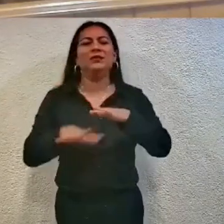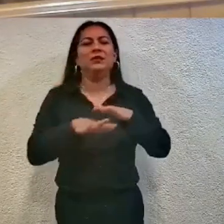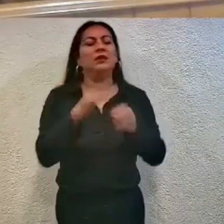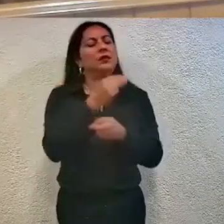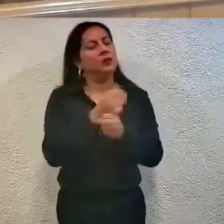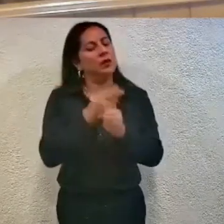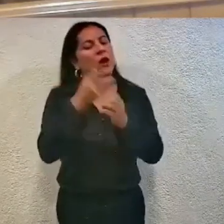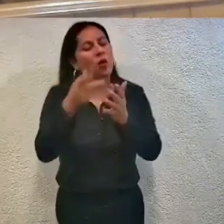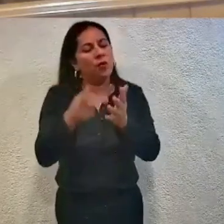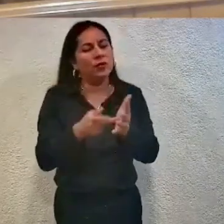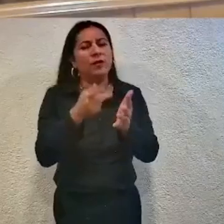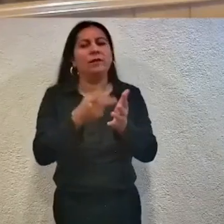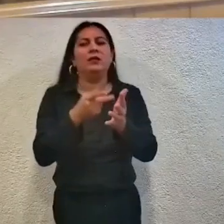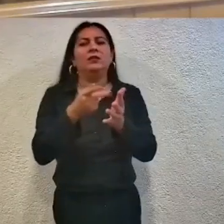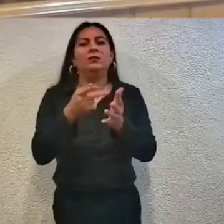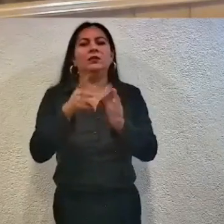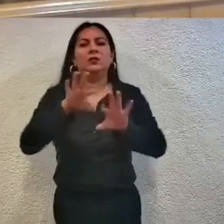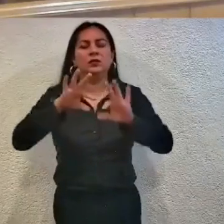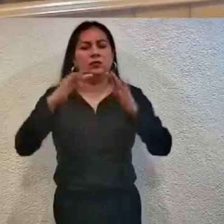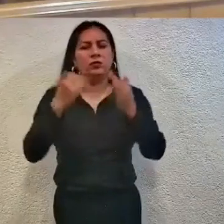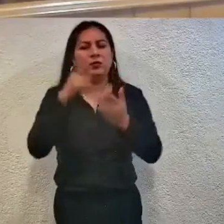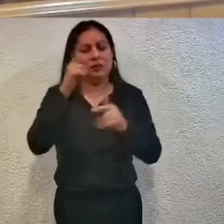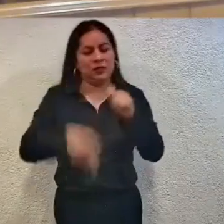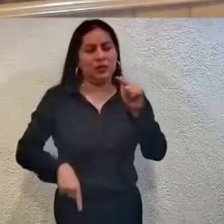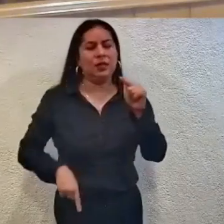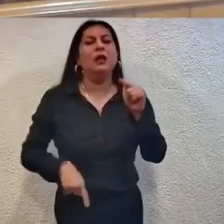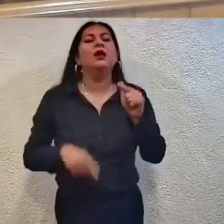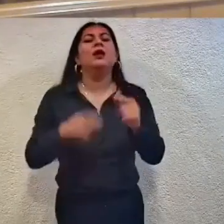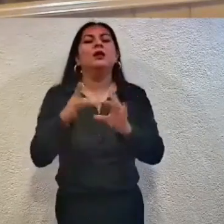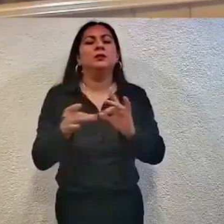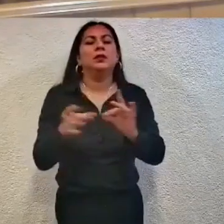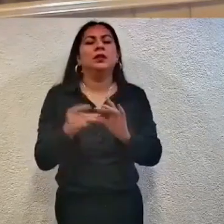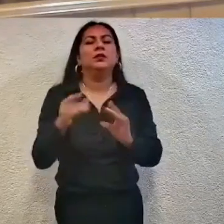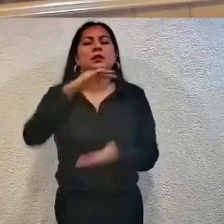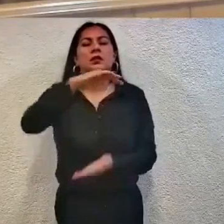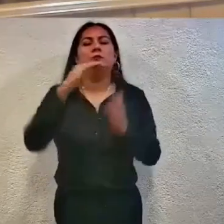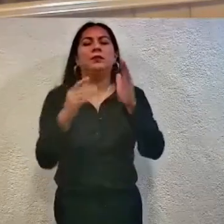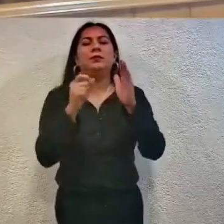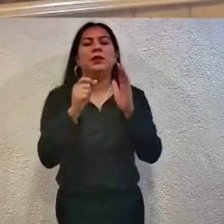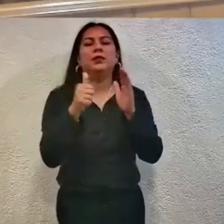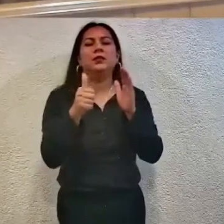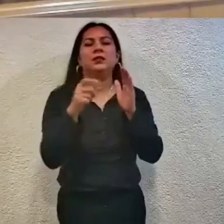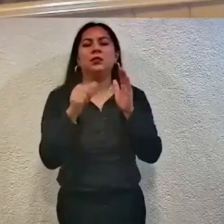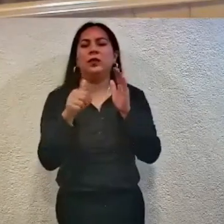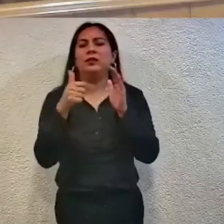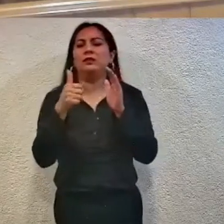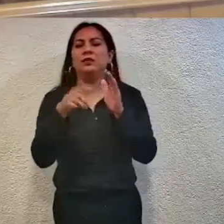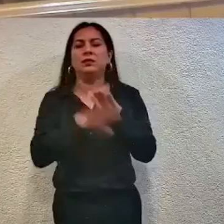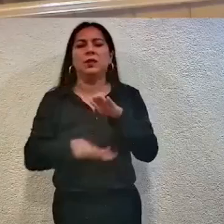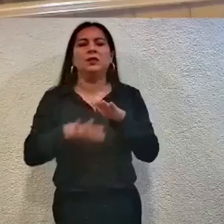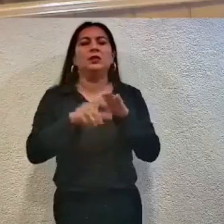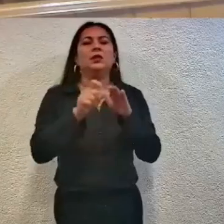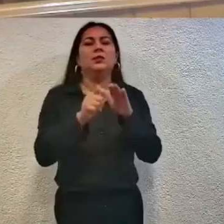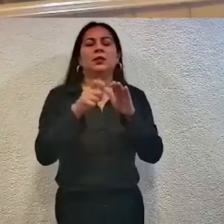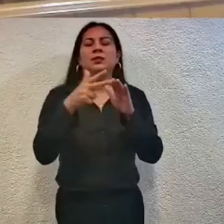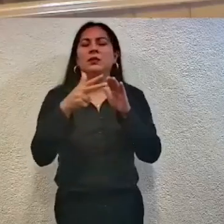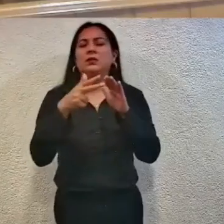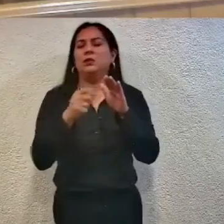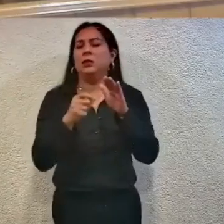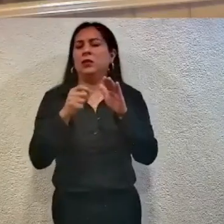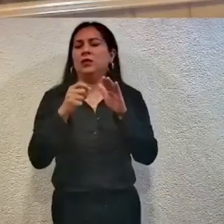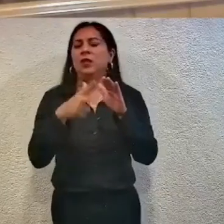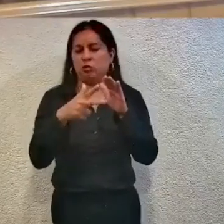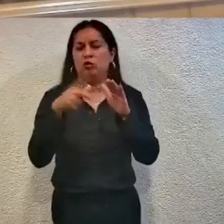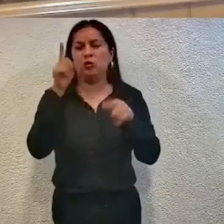básica, toda vez que se analizará de nueva cuenta bajo otras causales de nulidad. Referente a las casillas 2646 básica